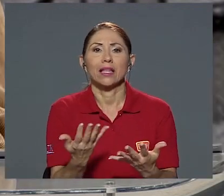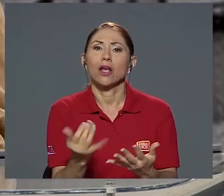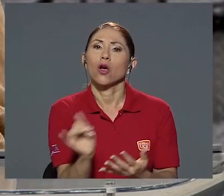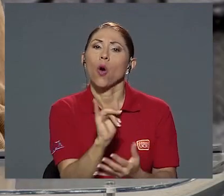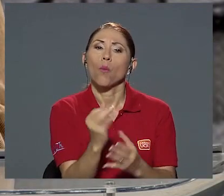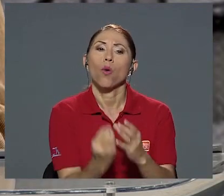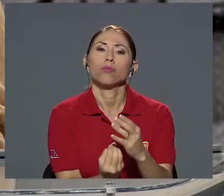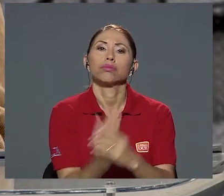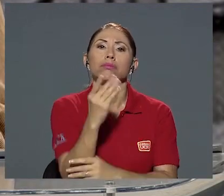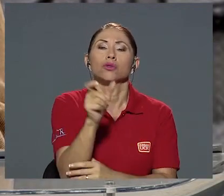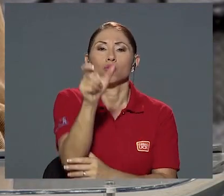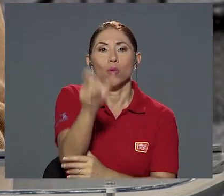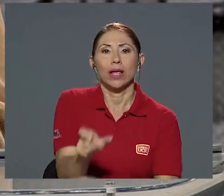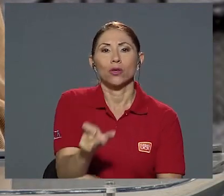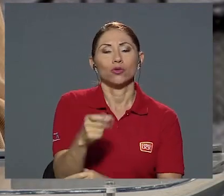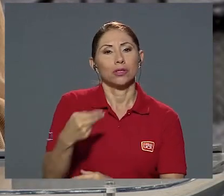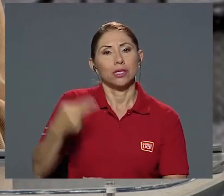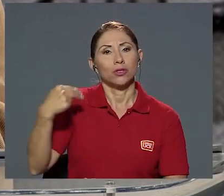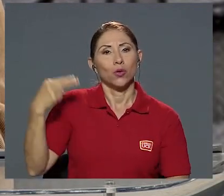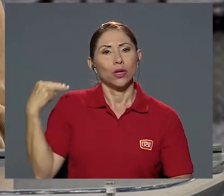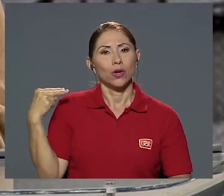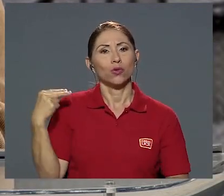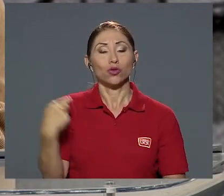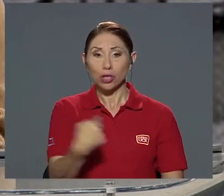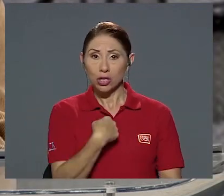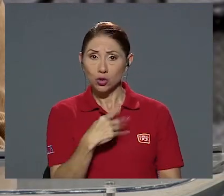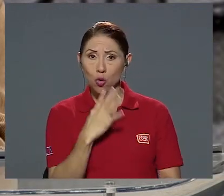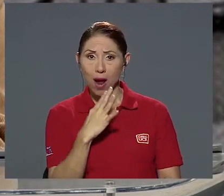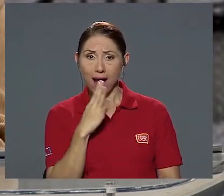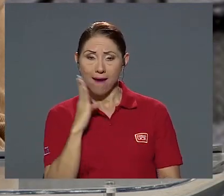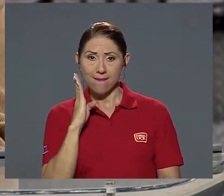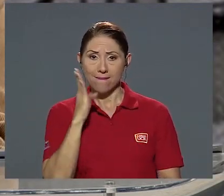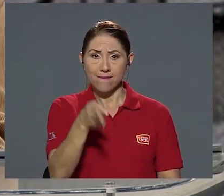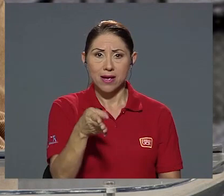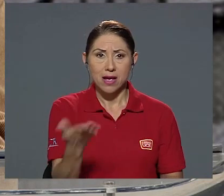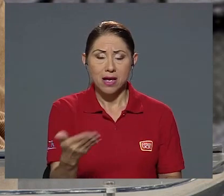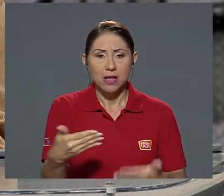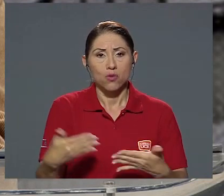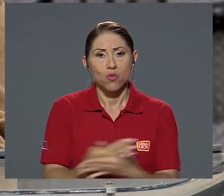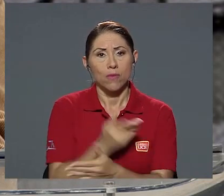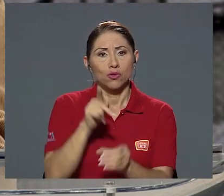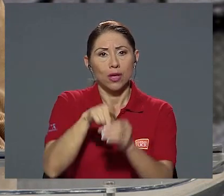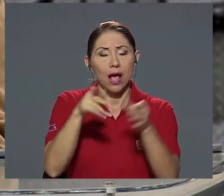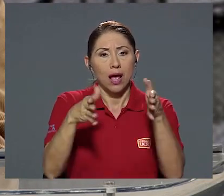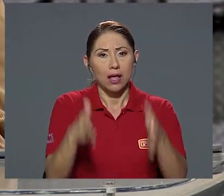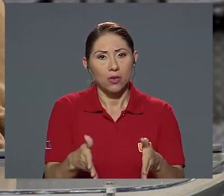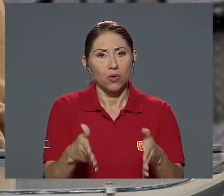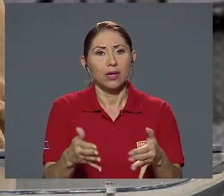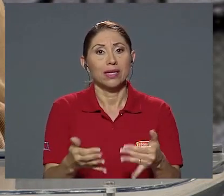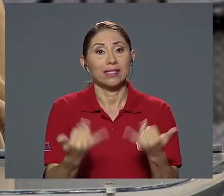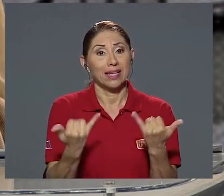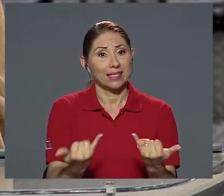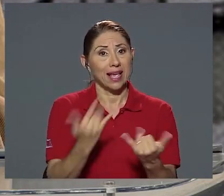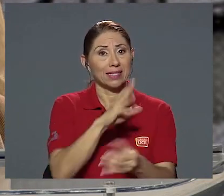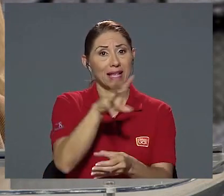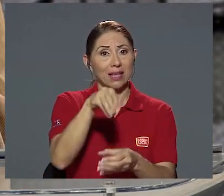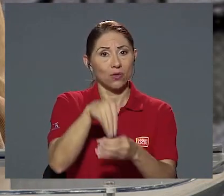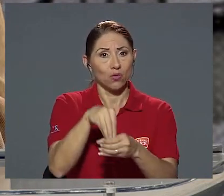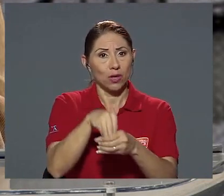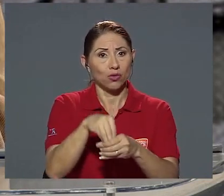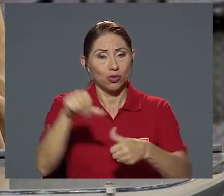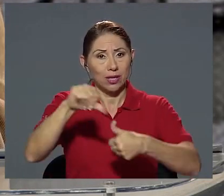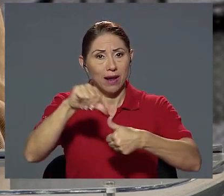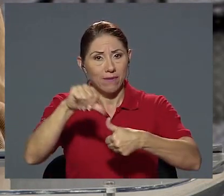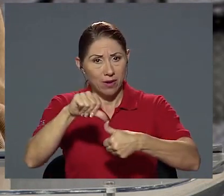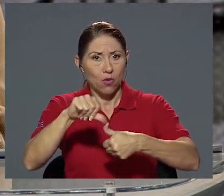la conformación como sujetos históricos, ¿verdad? Y me refiero justamente a nuevos actores que están incluidos en la